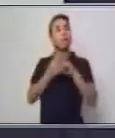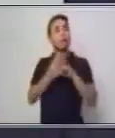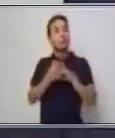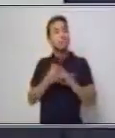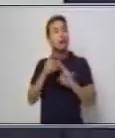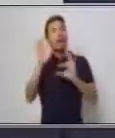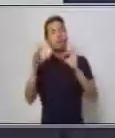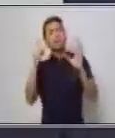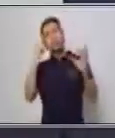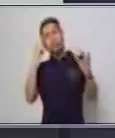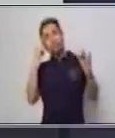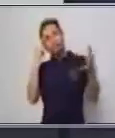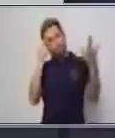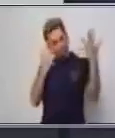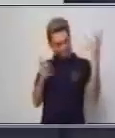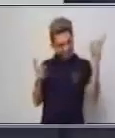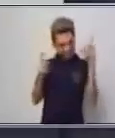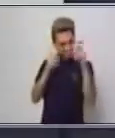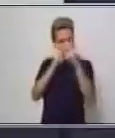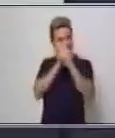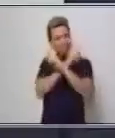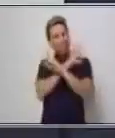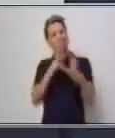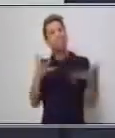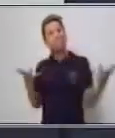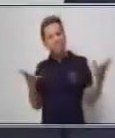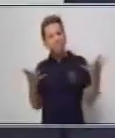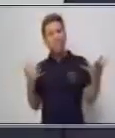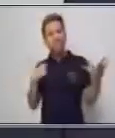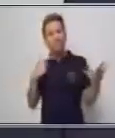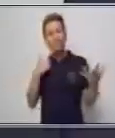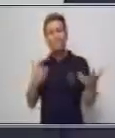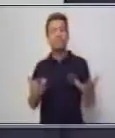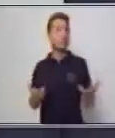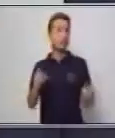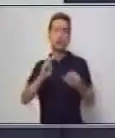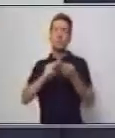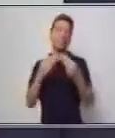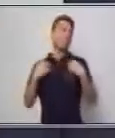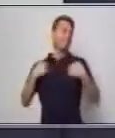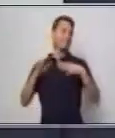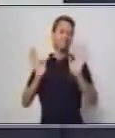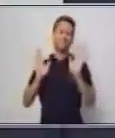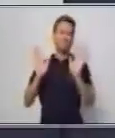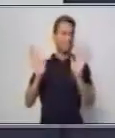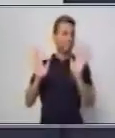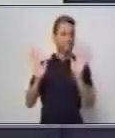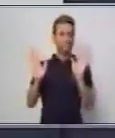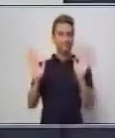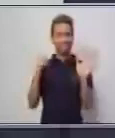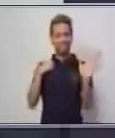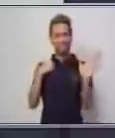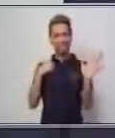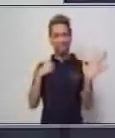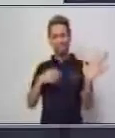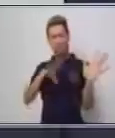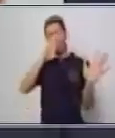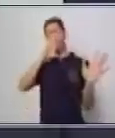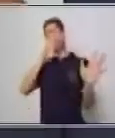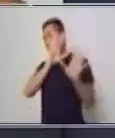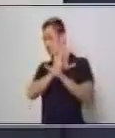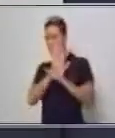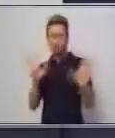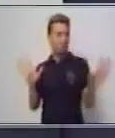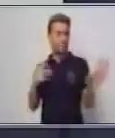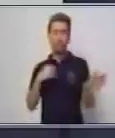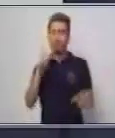vuelve un poco complejo, complicado, y decimos, la matemática no es para nosotros. Me frustro y digo, no, ya no quiero estar